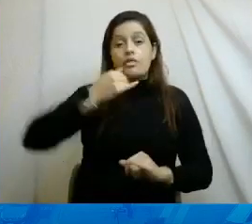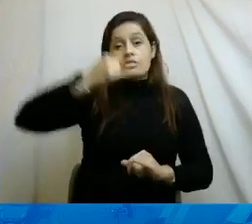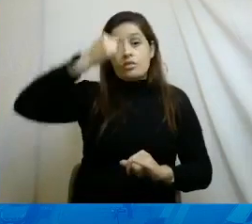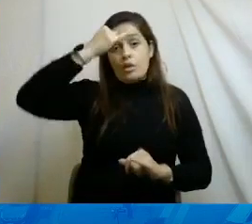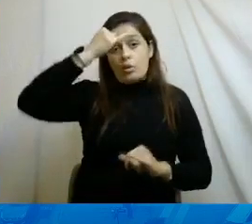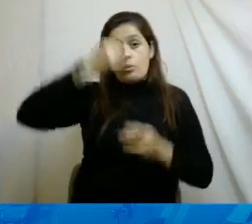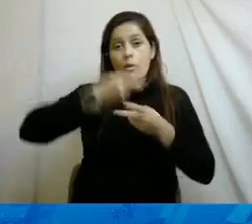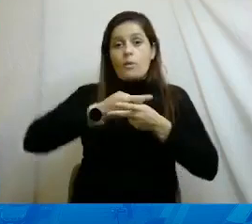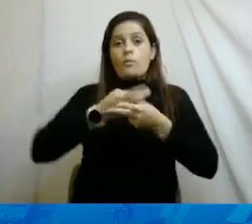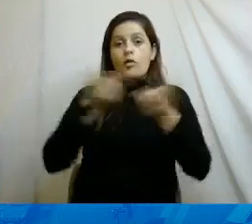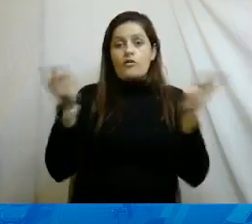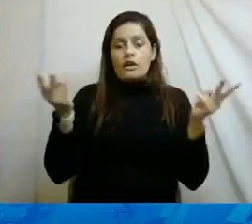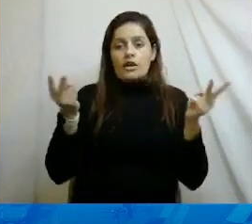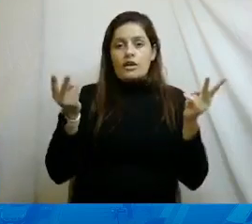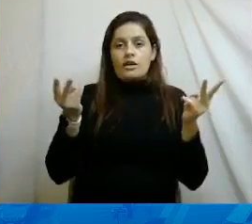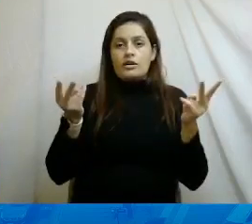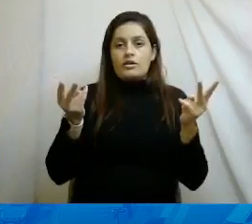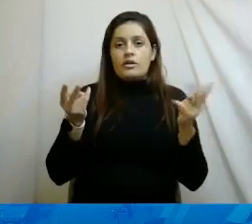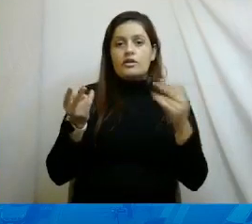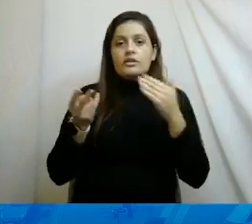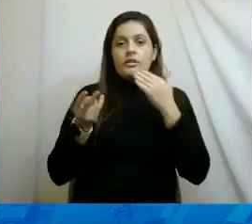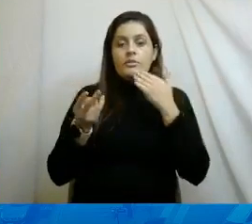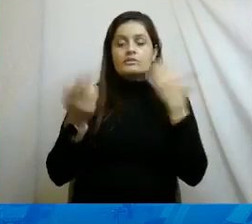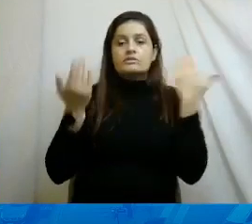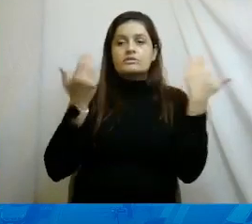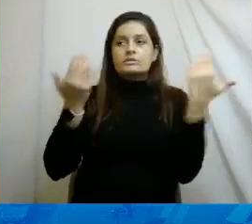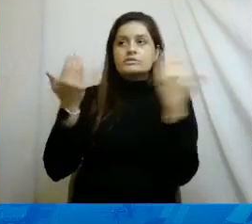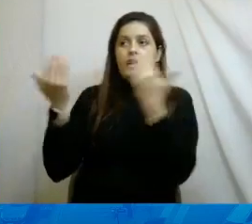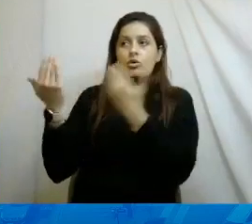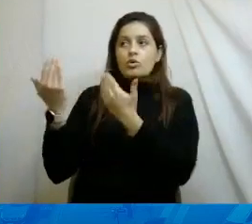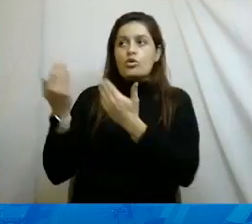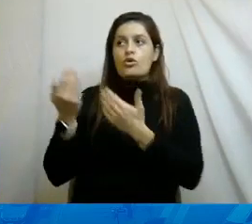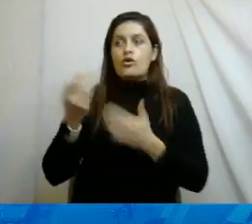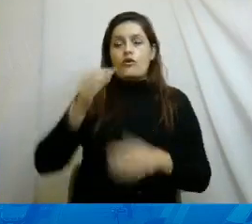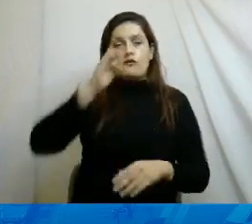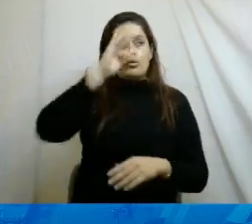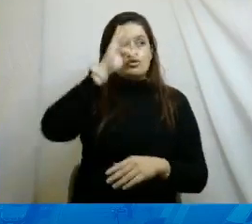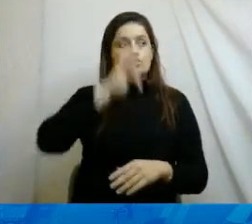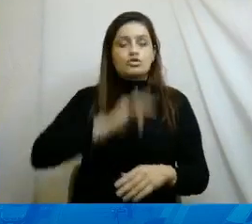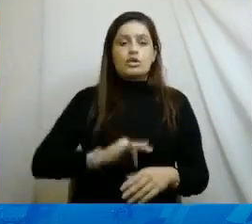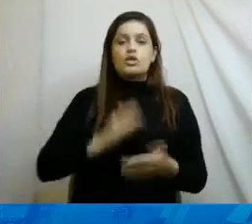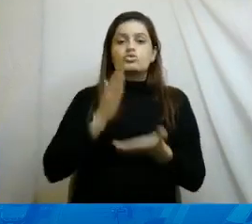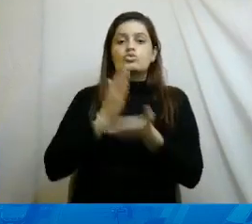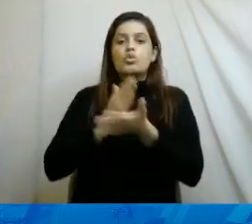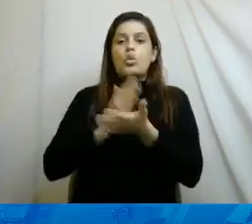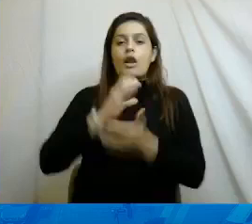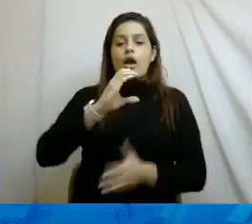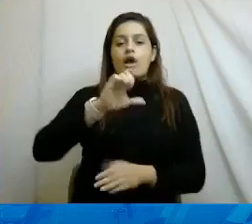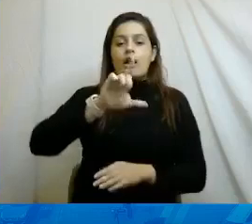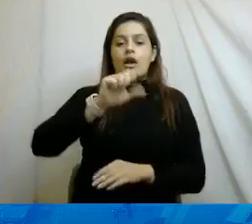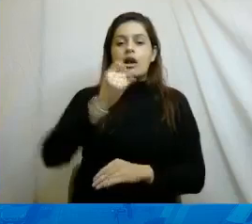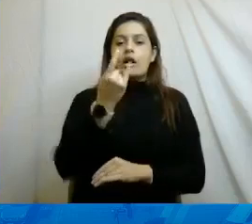misma instancia. Atentamente, saludos cordiales, funcionarios y funcionarias de la Escuela Claudia Rao.